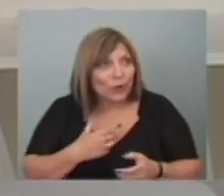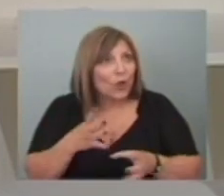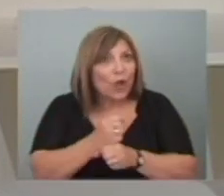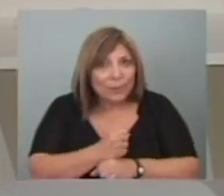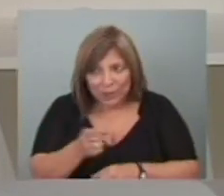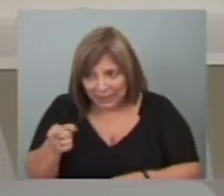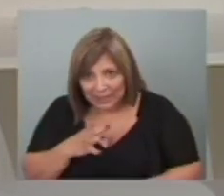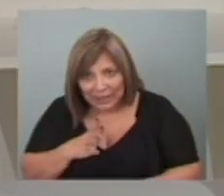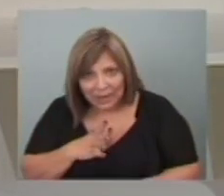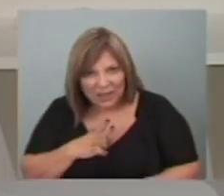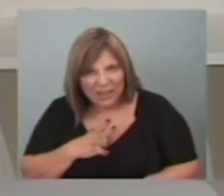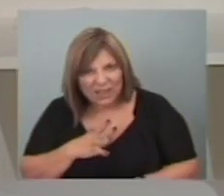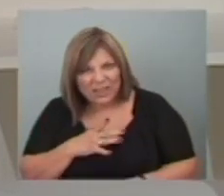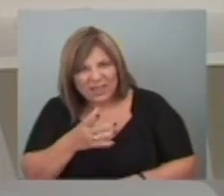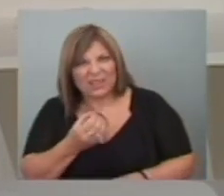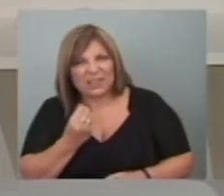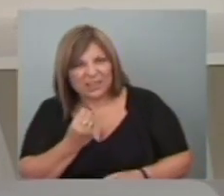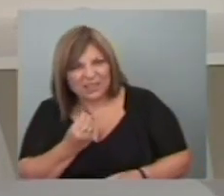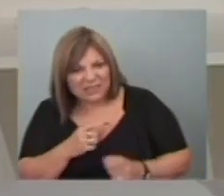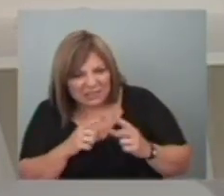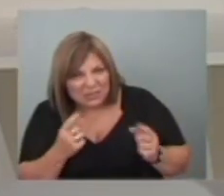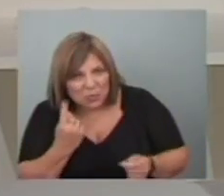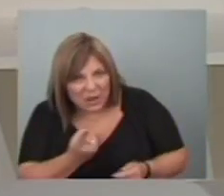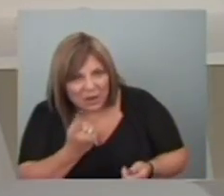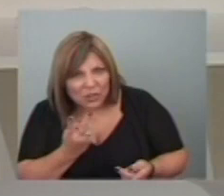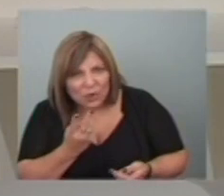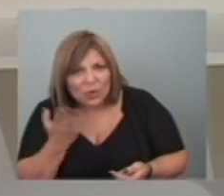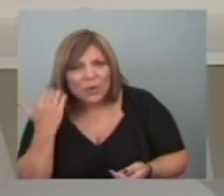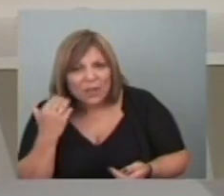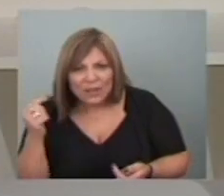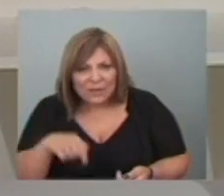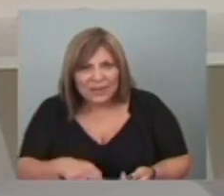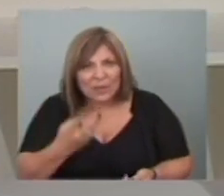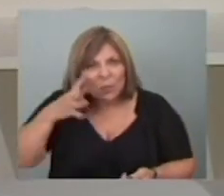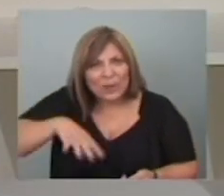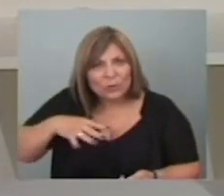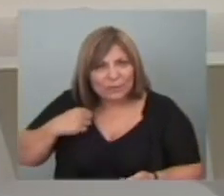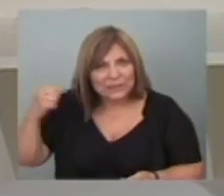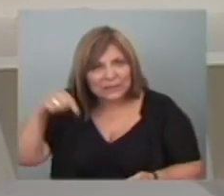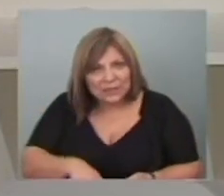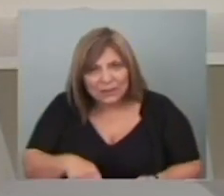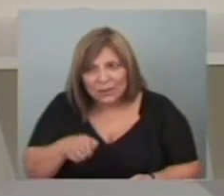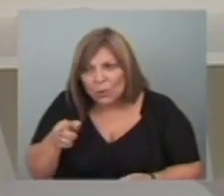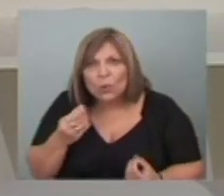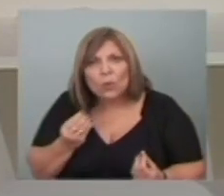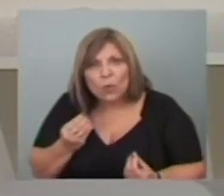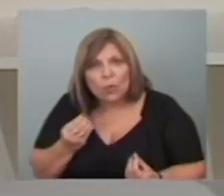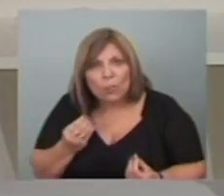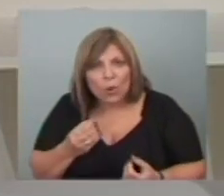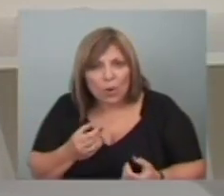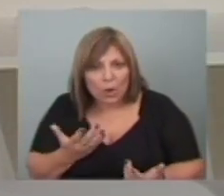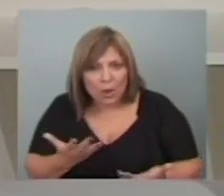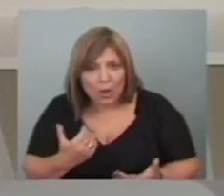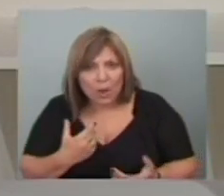tanto. Y dice, ¿de quién estás hablando? Y dice, ¿tú cuándo viniste? Ah, hace 4 meses. ¿Y tú cómo te manejas?